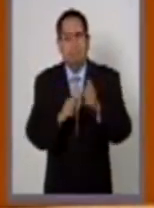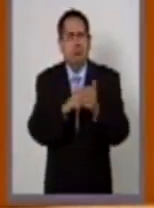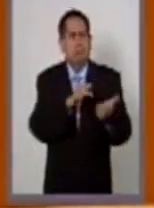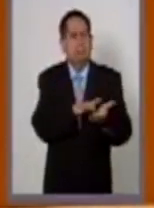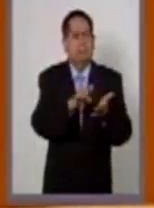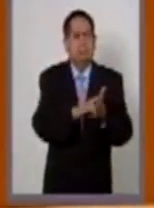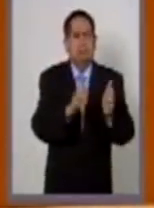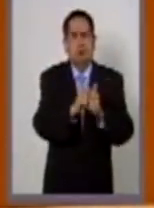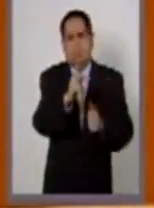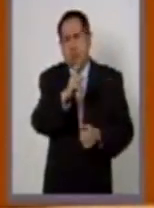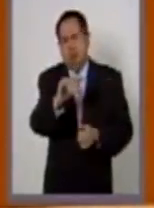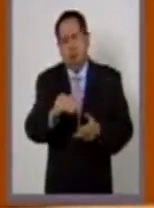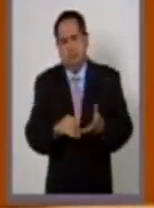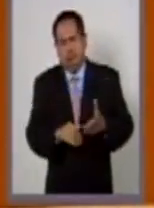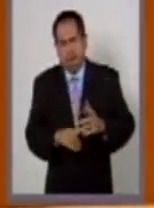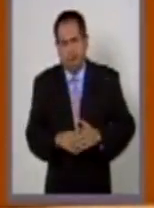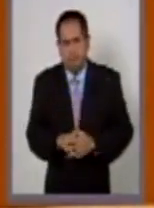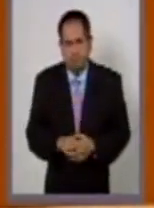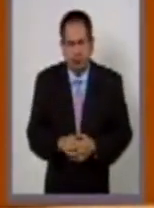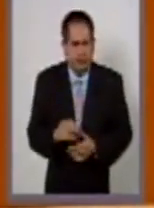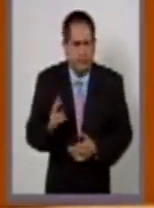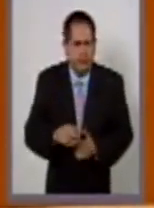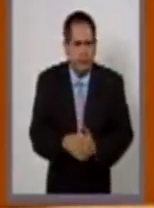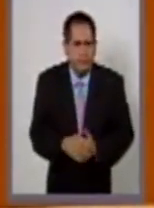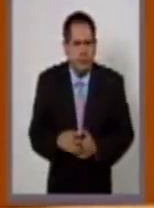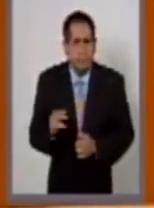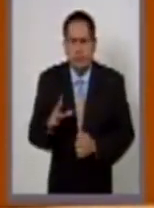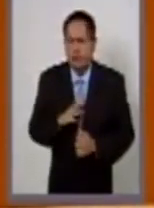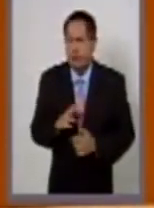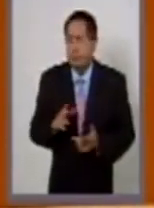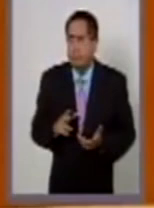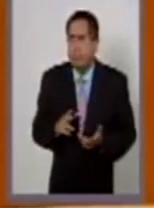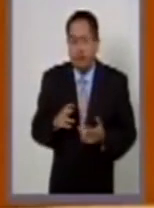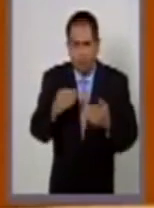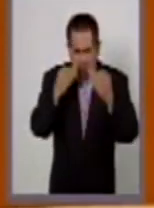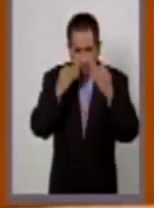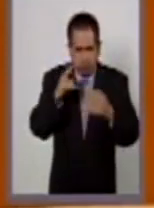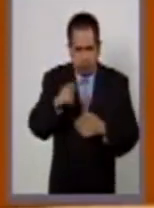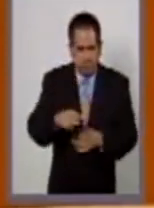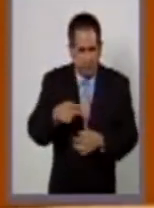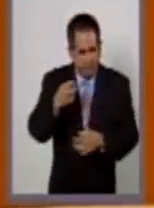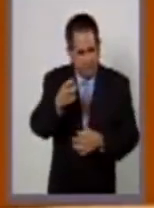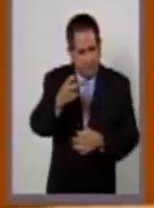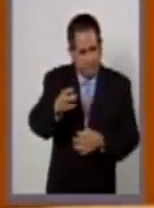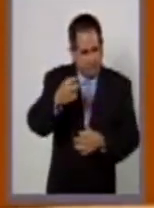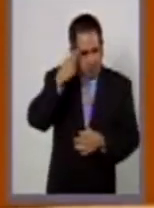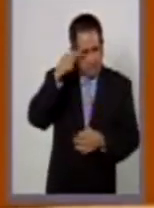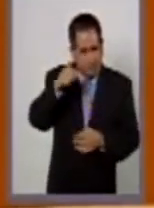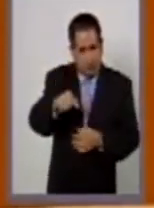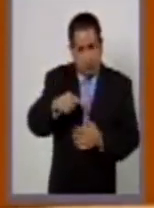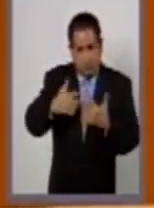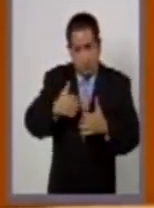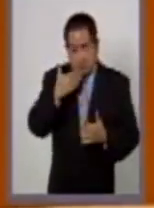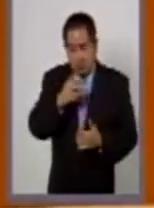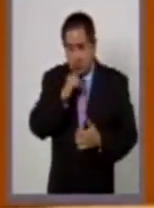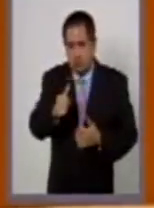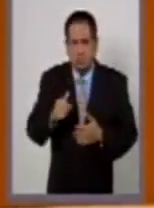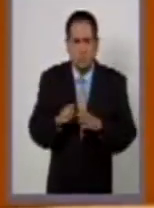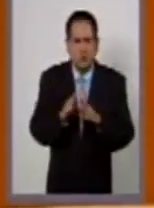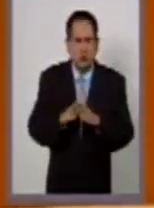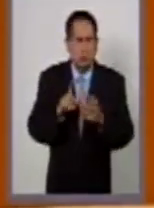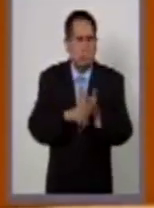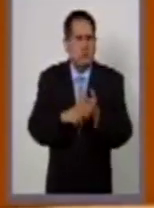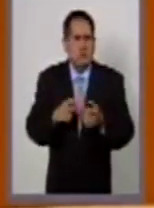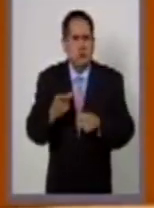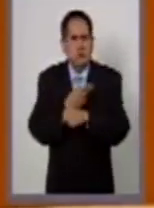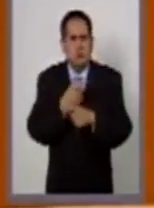apoyada por el PRI, ¿verdad? No se vio nada de lo que tenía que funcionar, y a nivel igual.